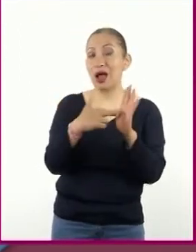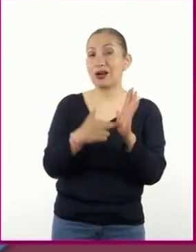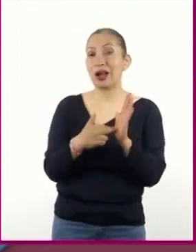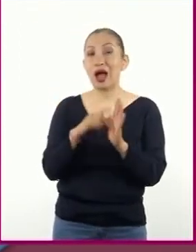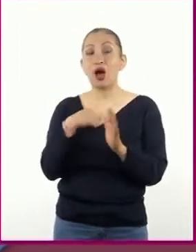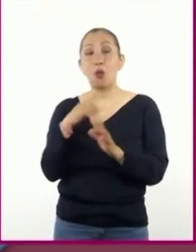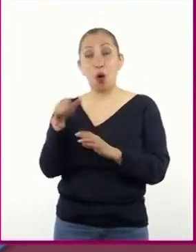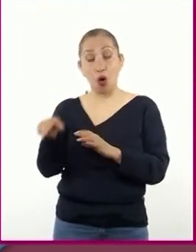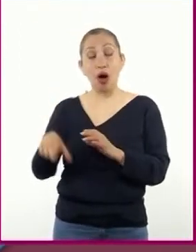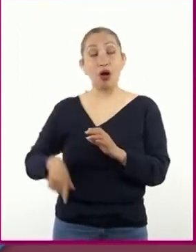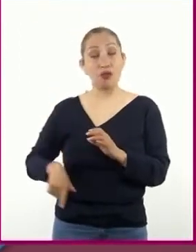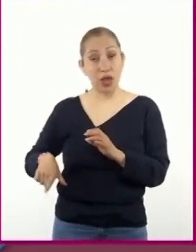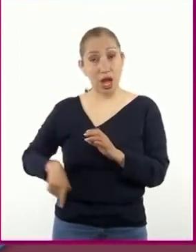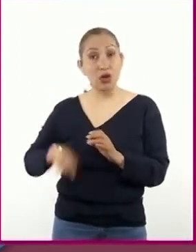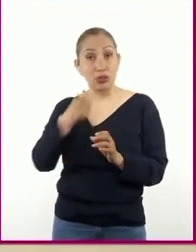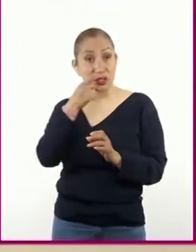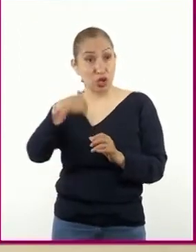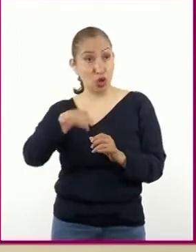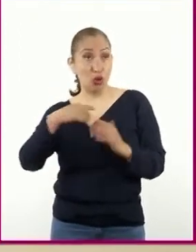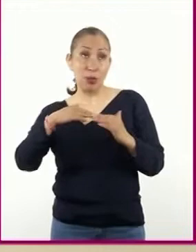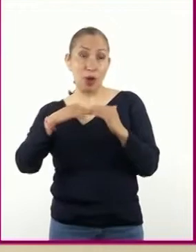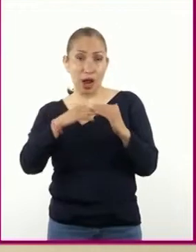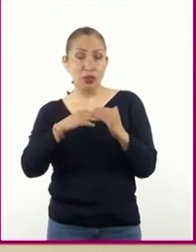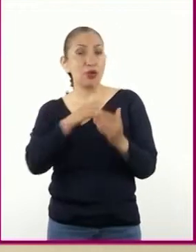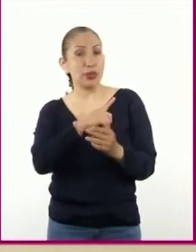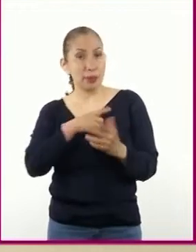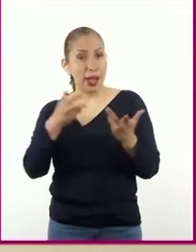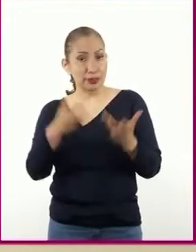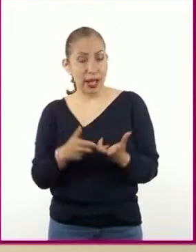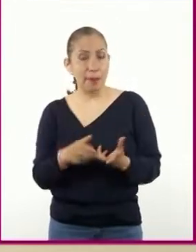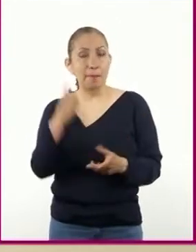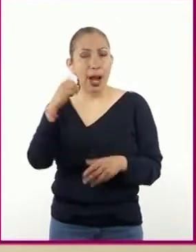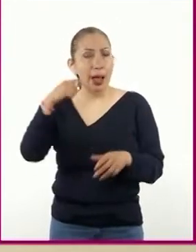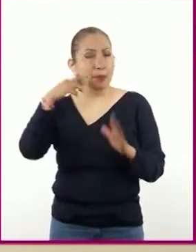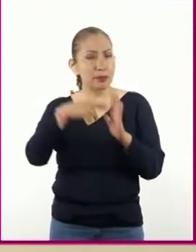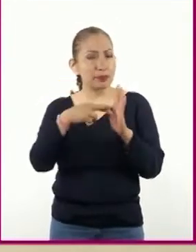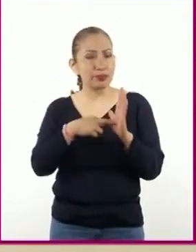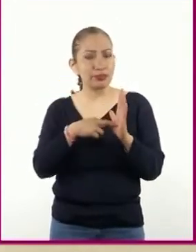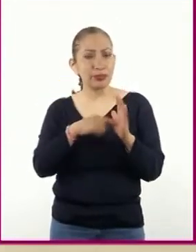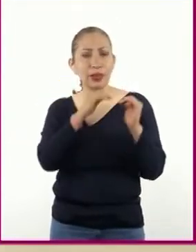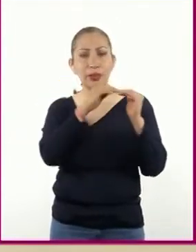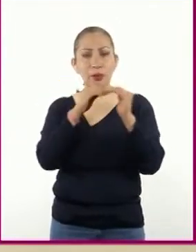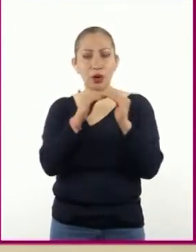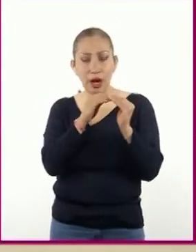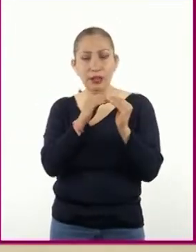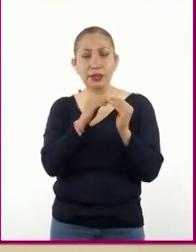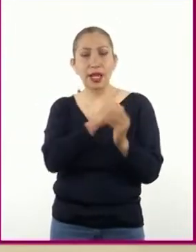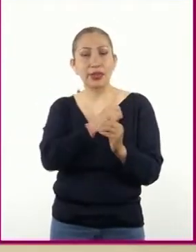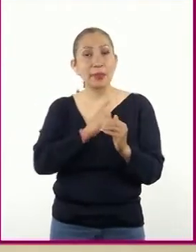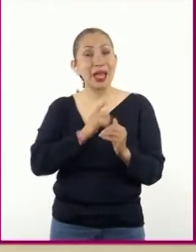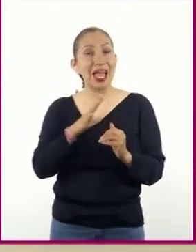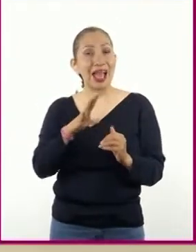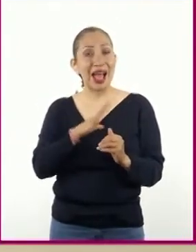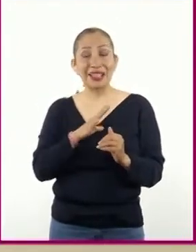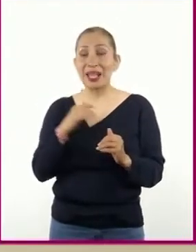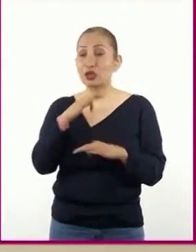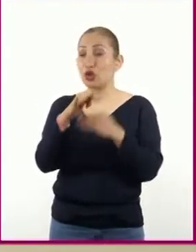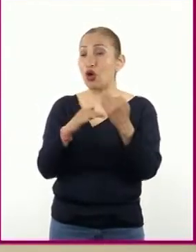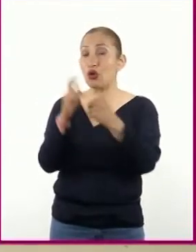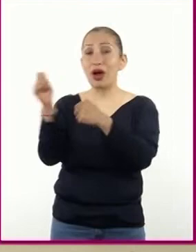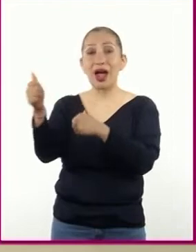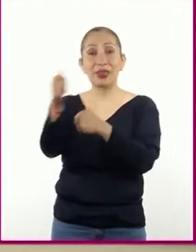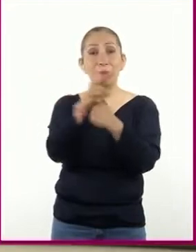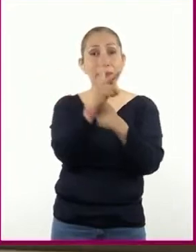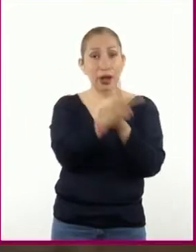todo régimen democrático. Para profundizar sobre los principios democráticos que deberían existir en todas las